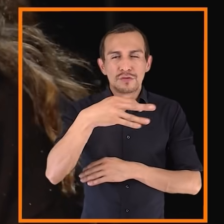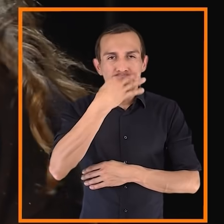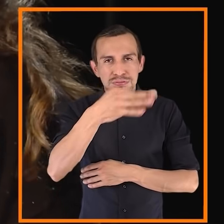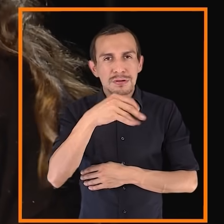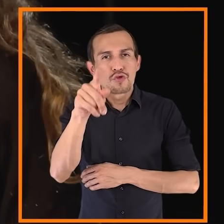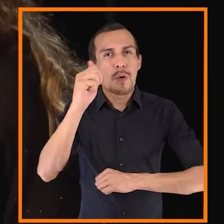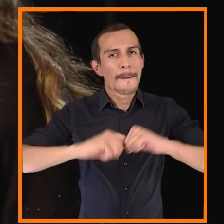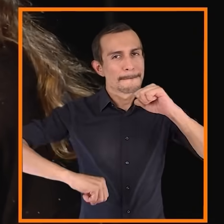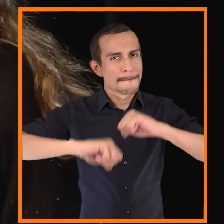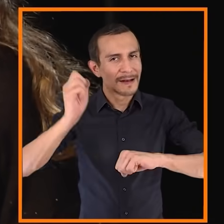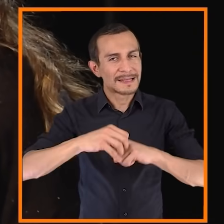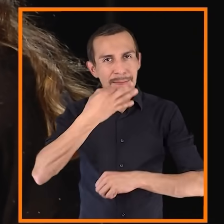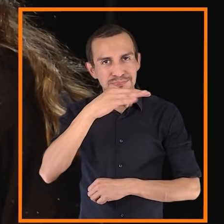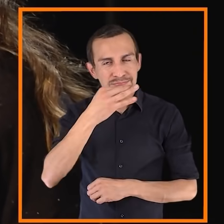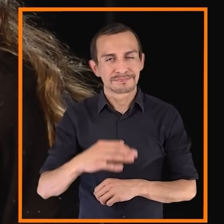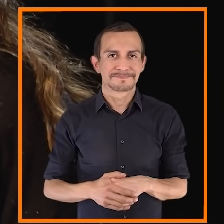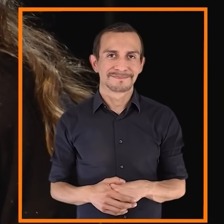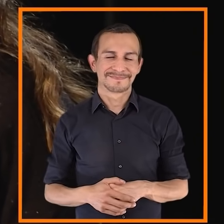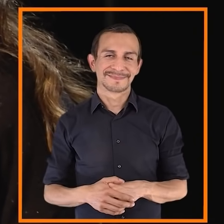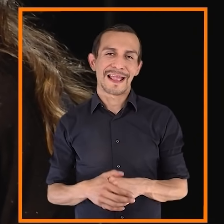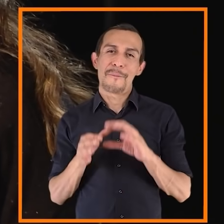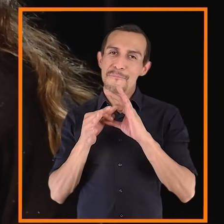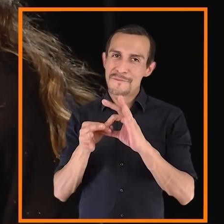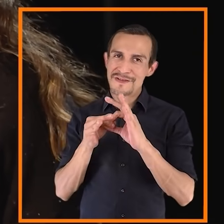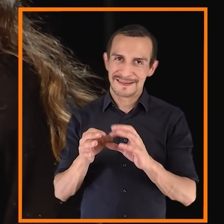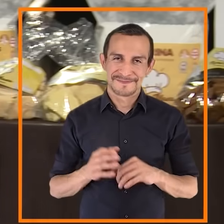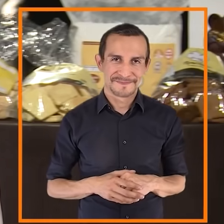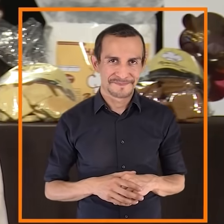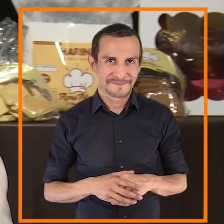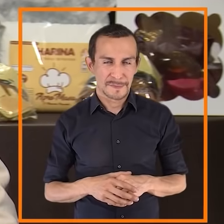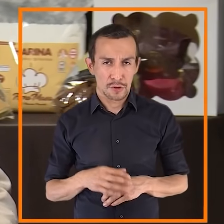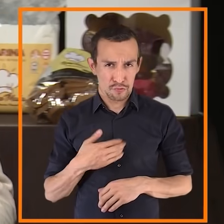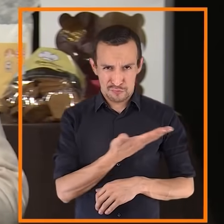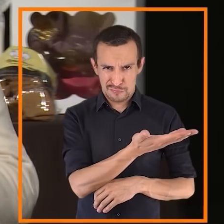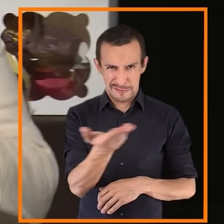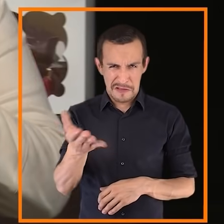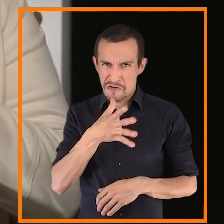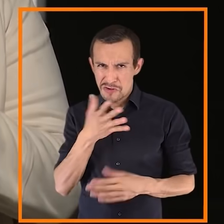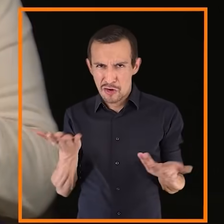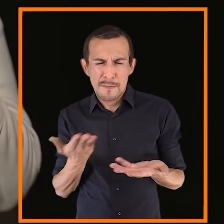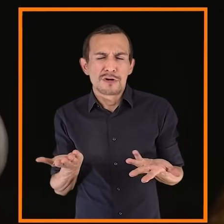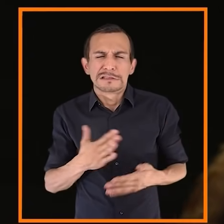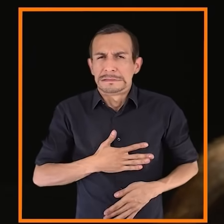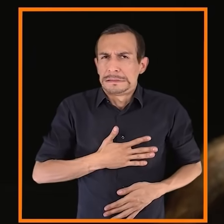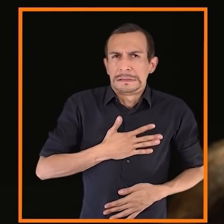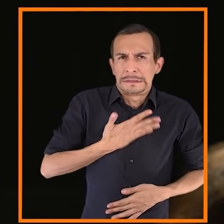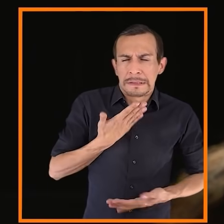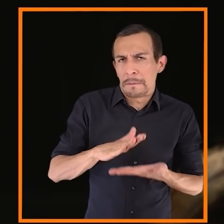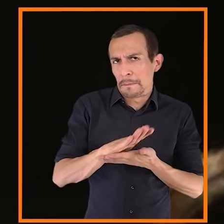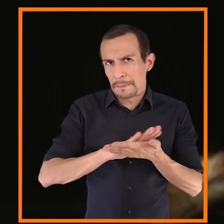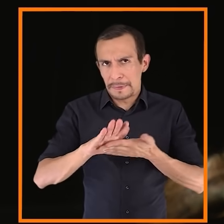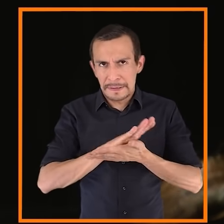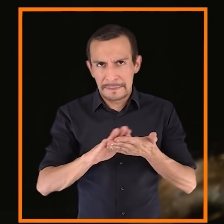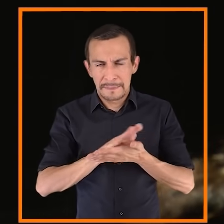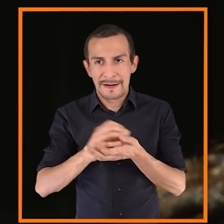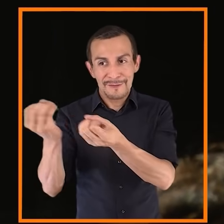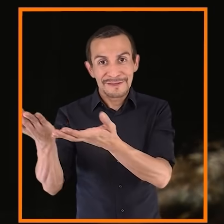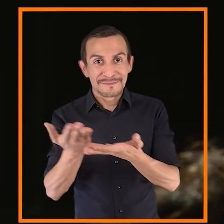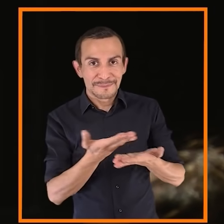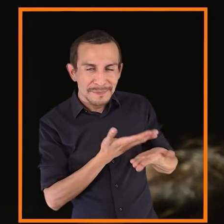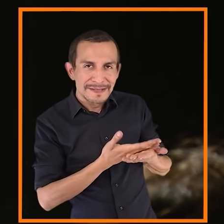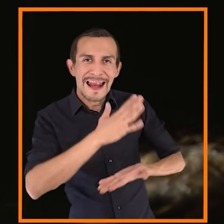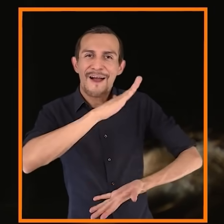escuchar todo sobre APROMASA. Cuéntanos. Ya, pues muchas gracias. Yo no sé si ustedes, ¿cómo se sentirían si, por ejemplo,